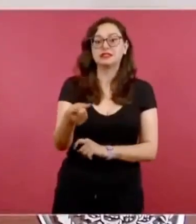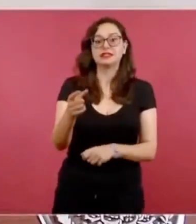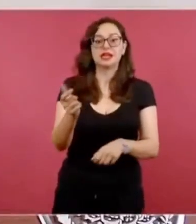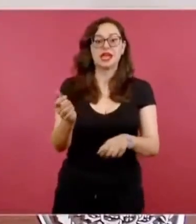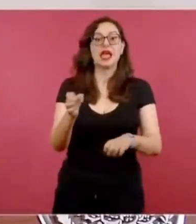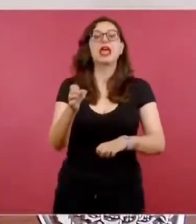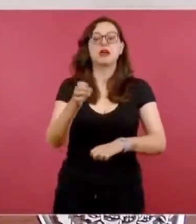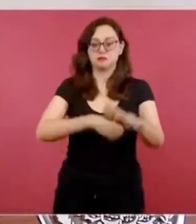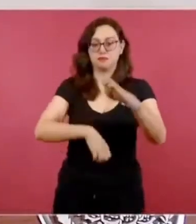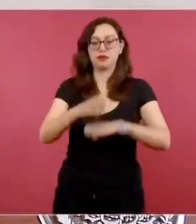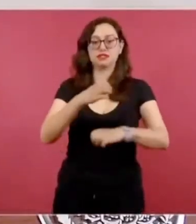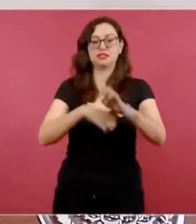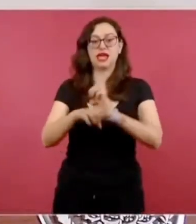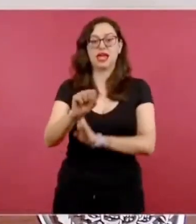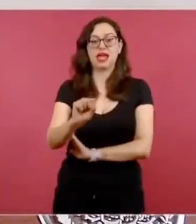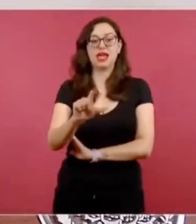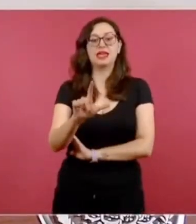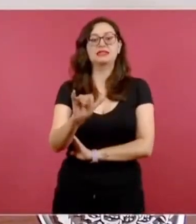que él fuera el candidato.